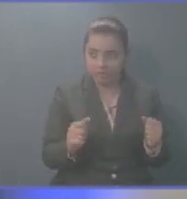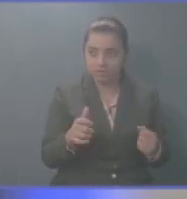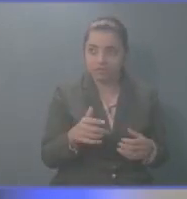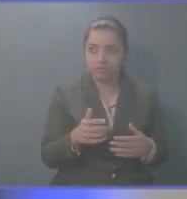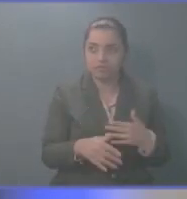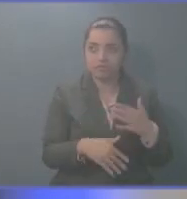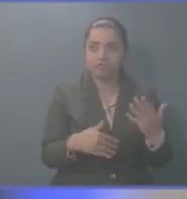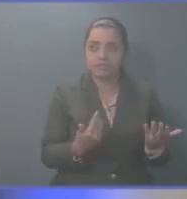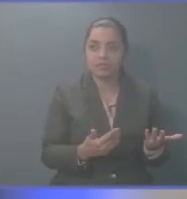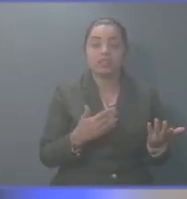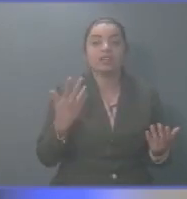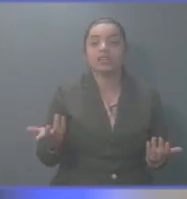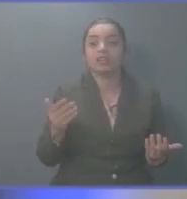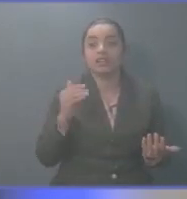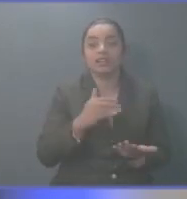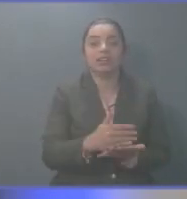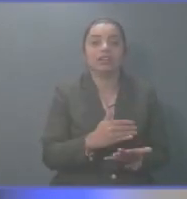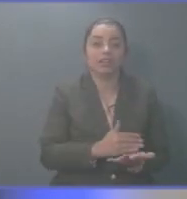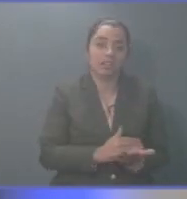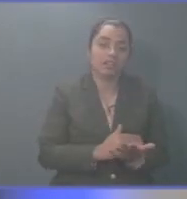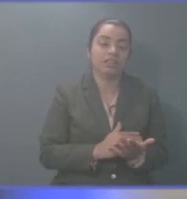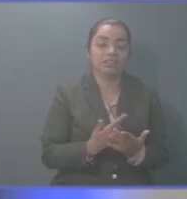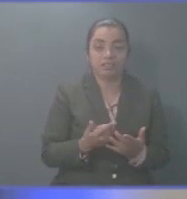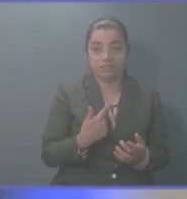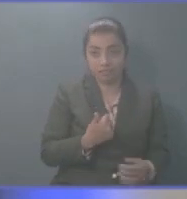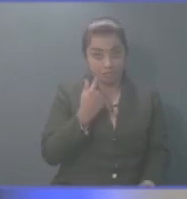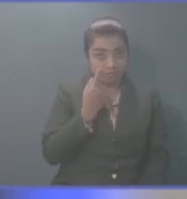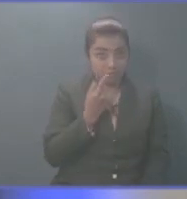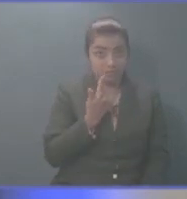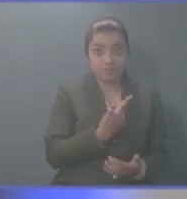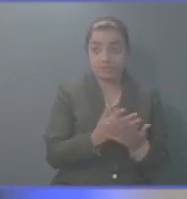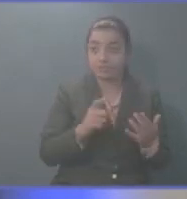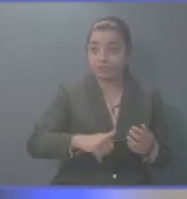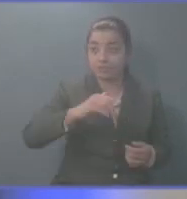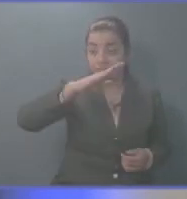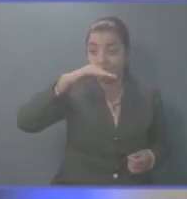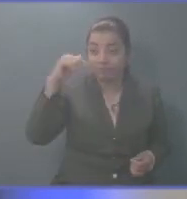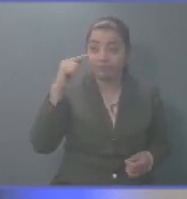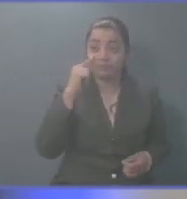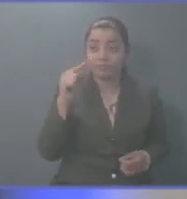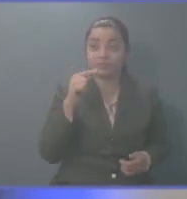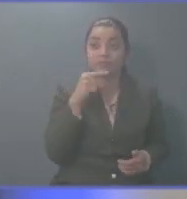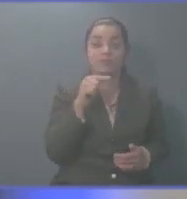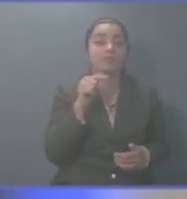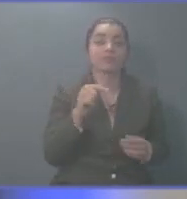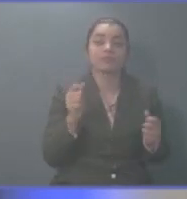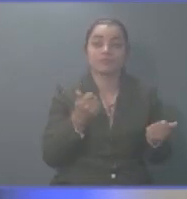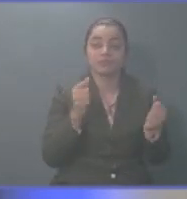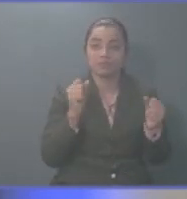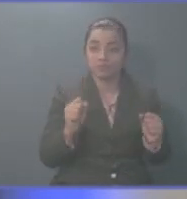generaciones. Y sobre todo cuando tú ves un nivel de endeudamiento que tenemos hoy por hoy en el país, que es del